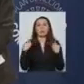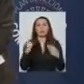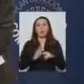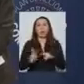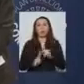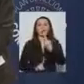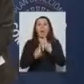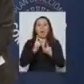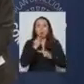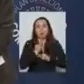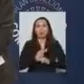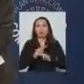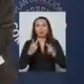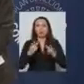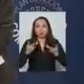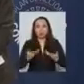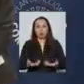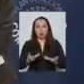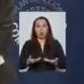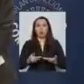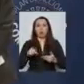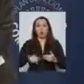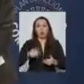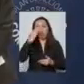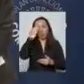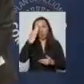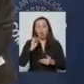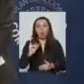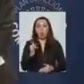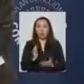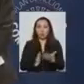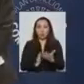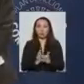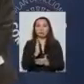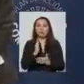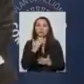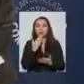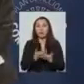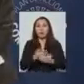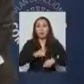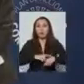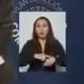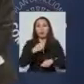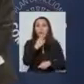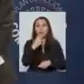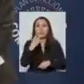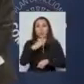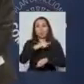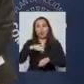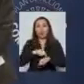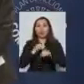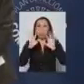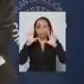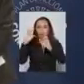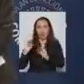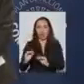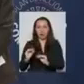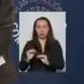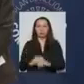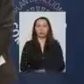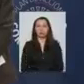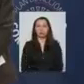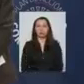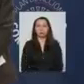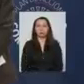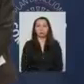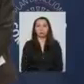Bisviruli parangaricutirimi cuarodol. Ahora bien, si no hay jarabe de bisviruli parangaricutirimi cuarodol, que